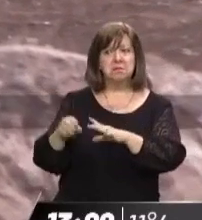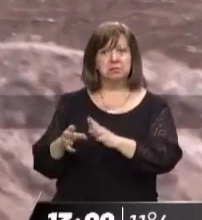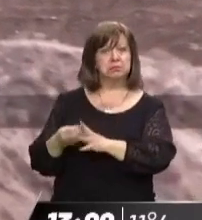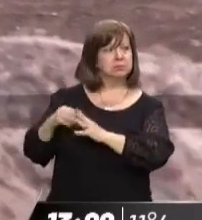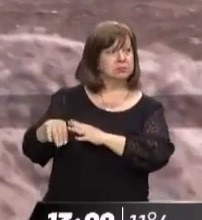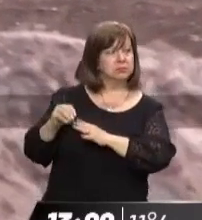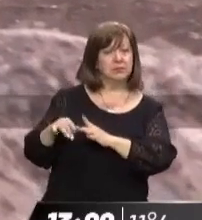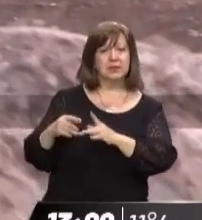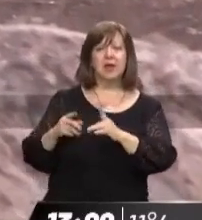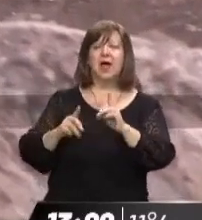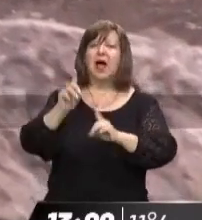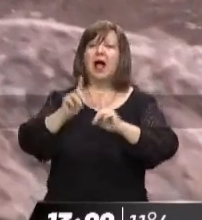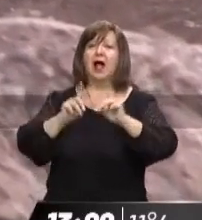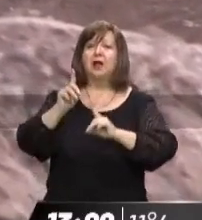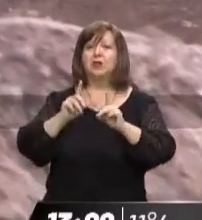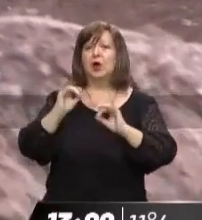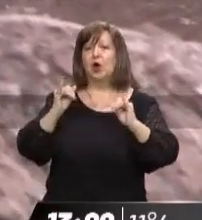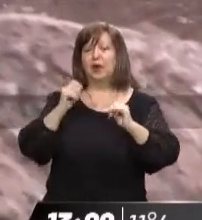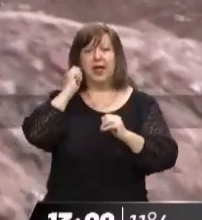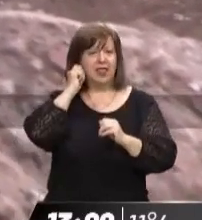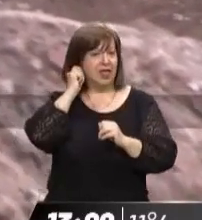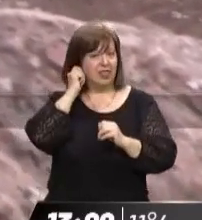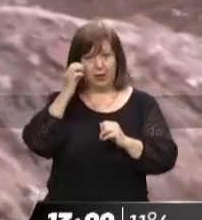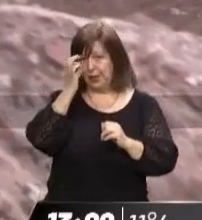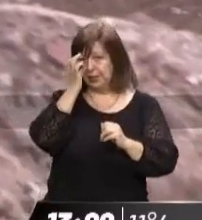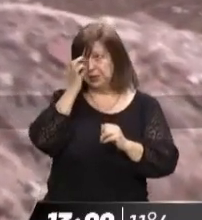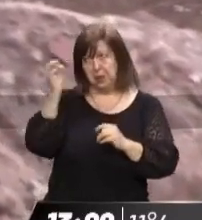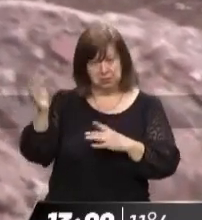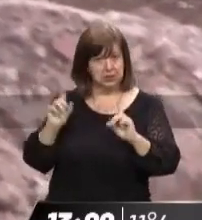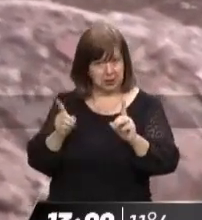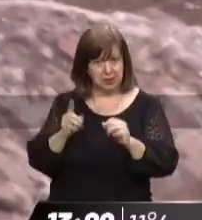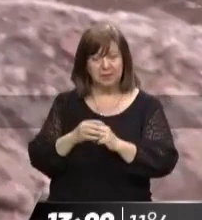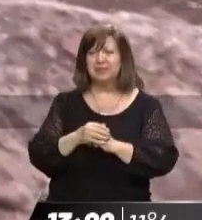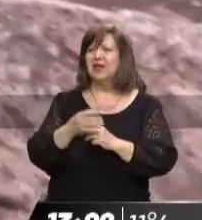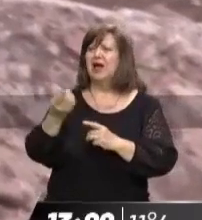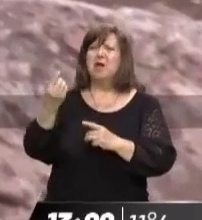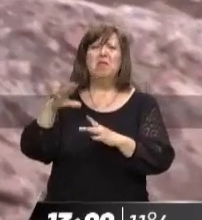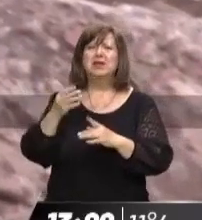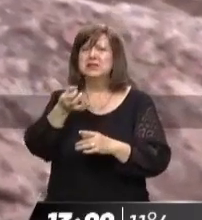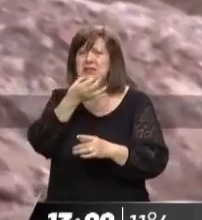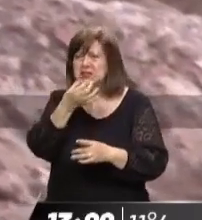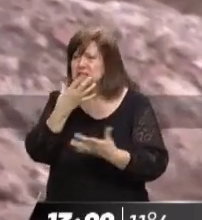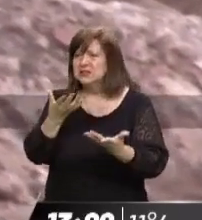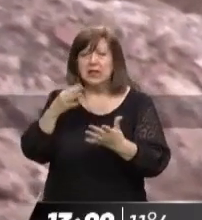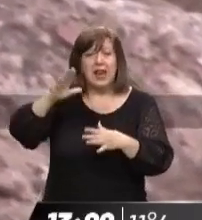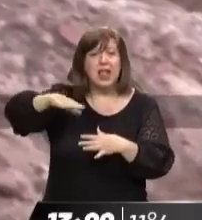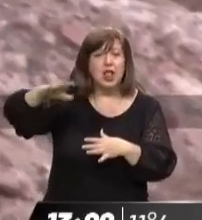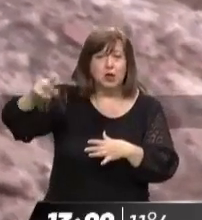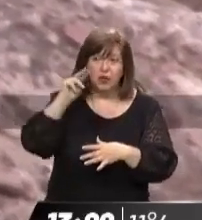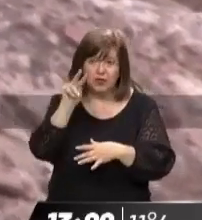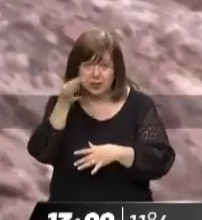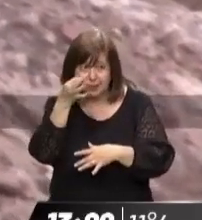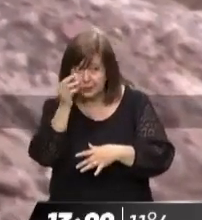que tienen más de 20 que todavía lo siguen haciendo. ¿Los chicos de chiquitos con qué se drogan, aparte de esto que vos sepas?